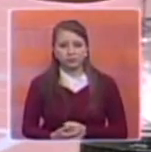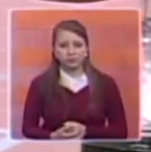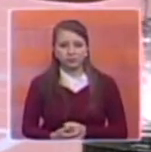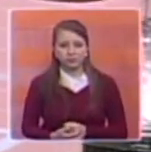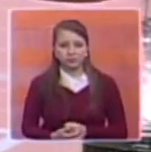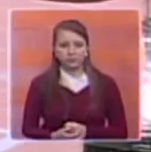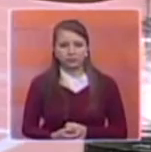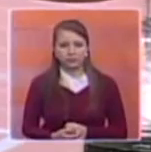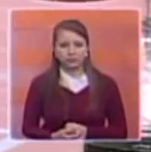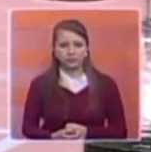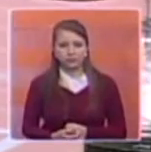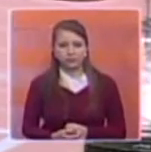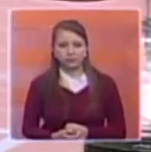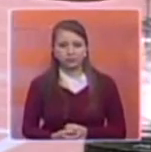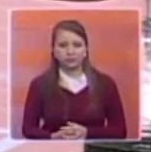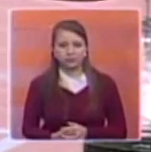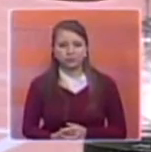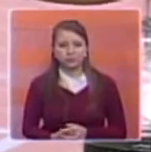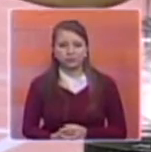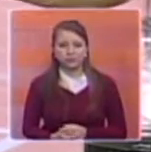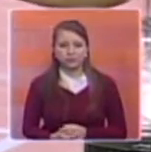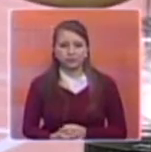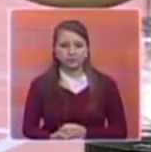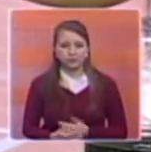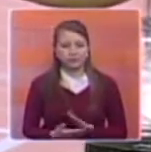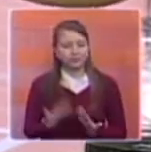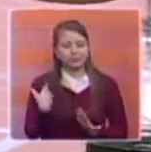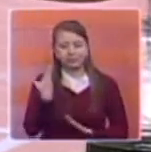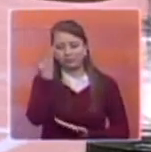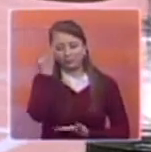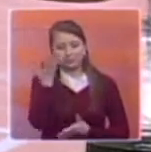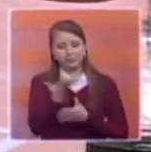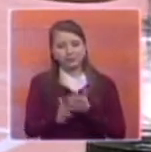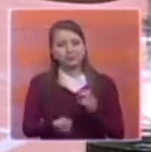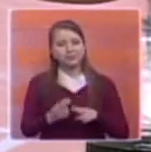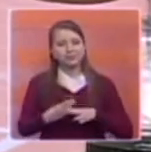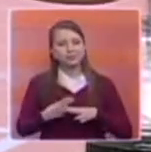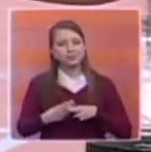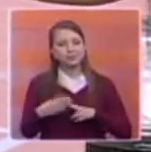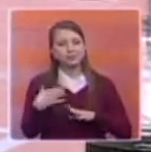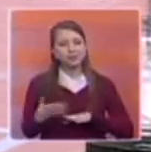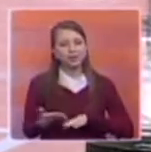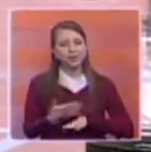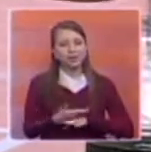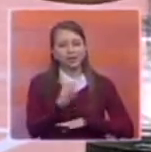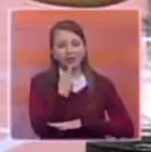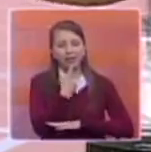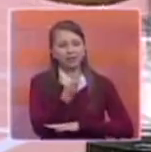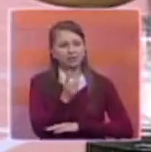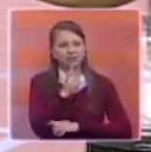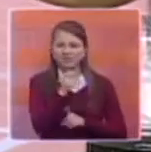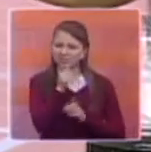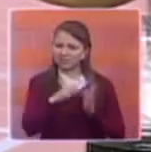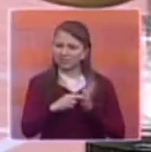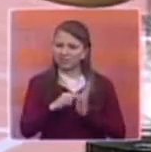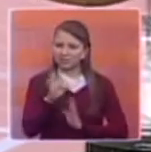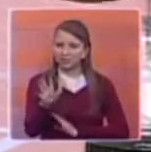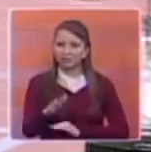otra, en inglés. Bueno, no me acuerdo, pero es que yo una vez me dieron tal cosa y yo dije, ¿qué es